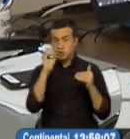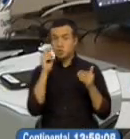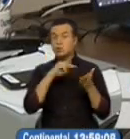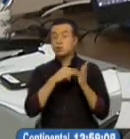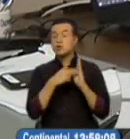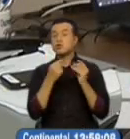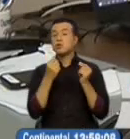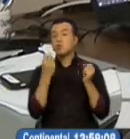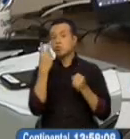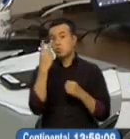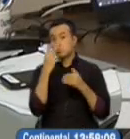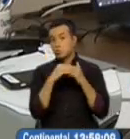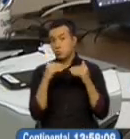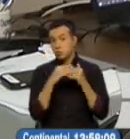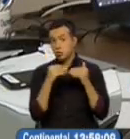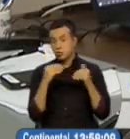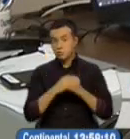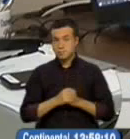a significar $2.